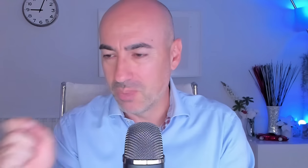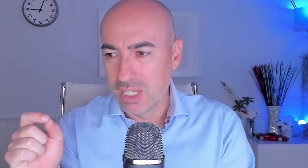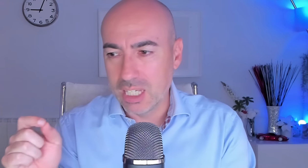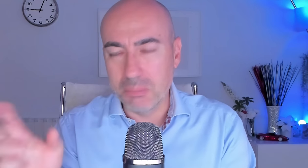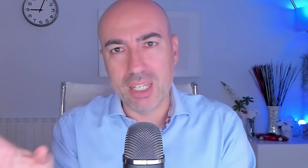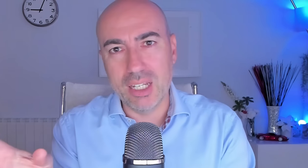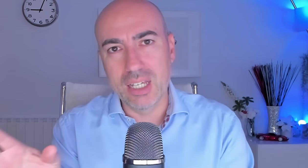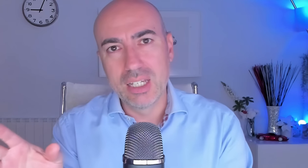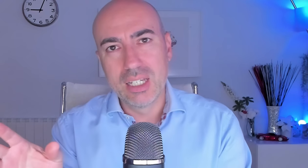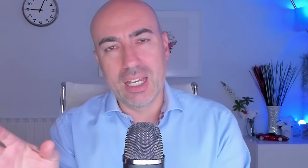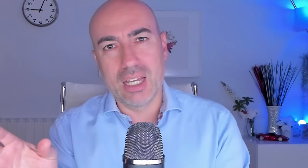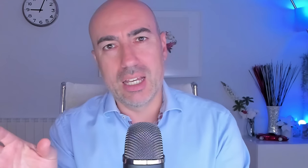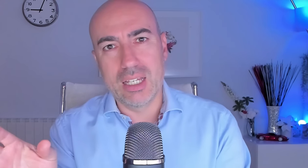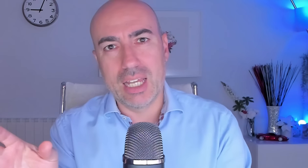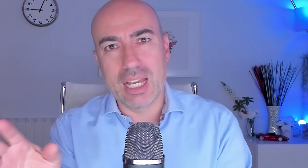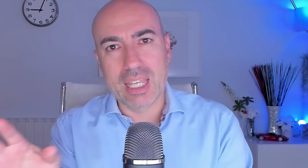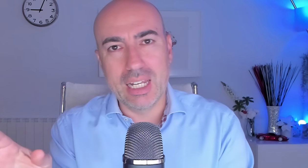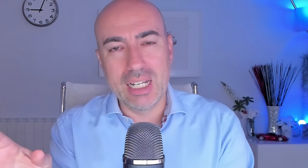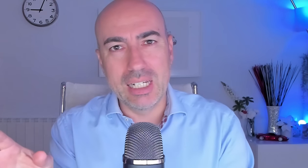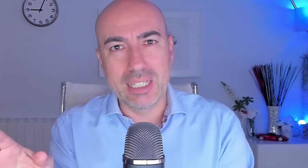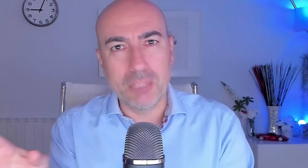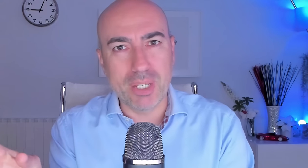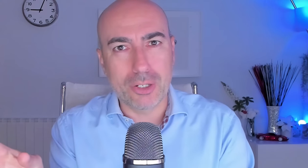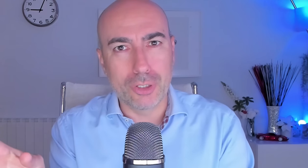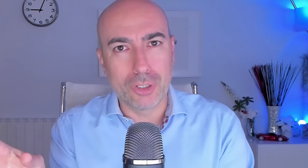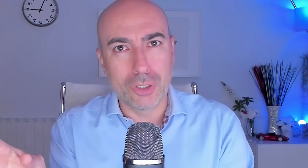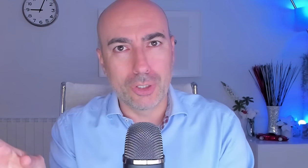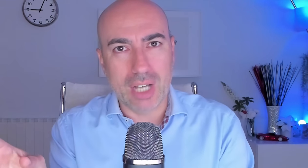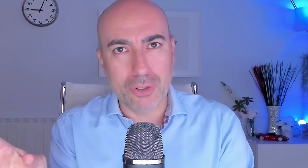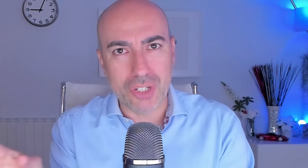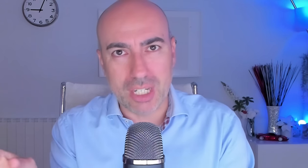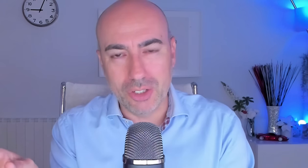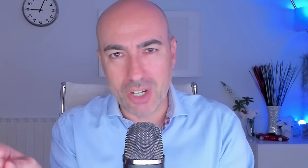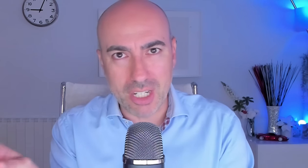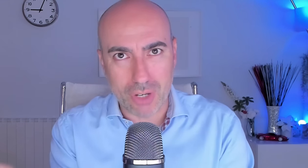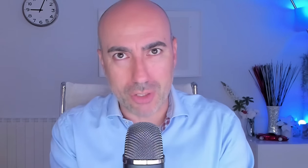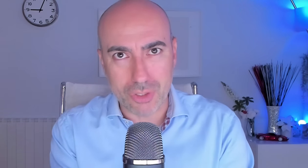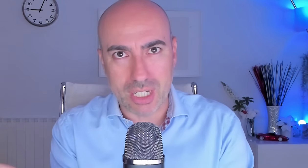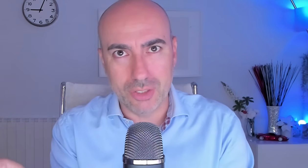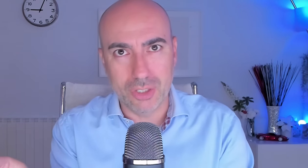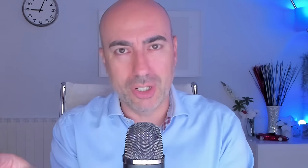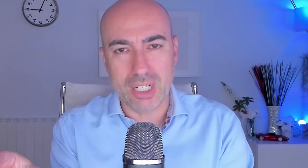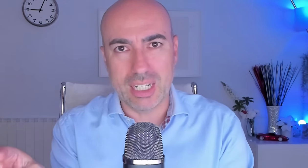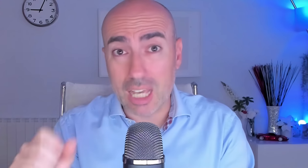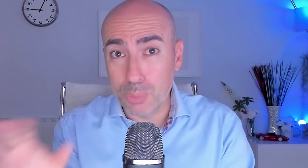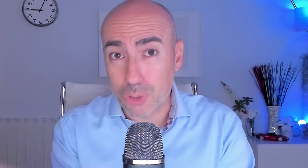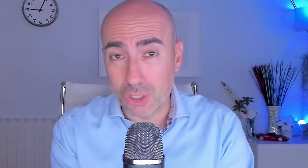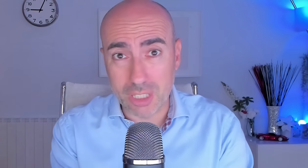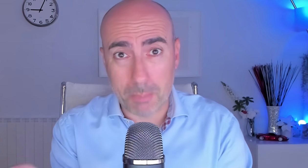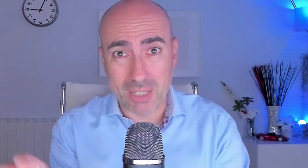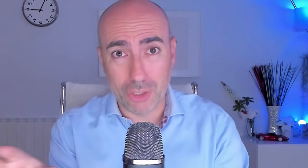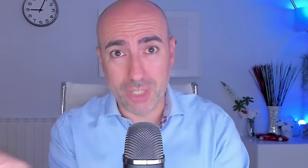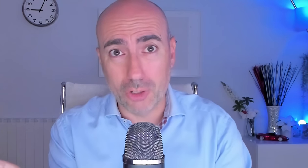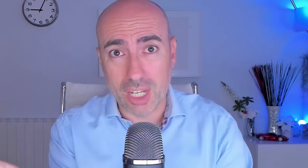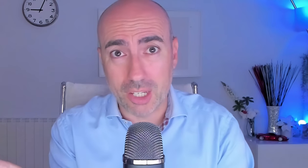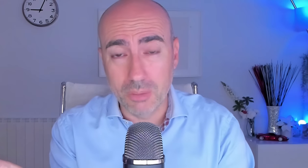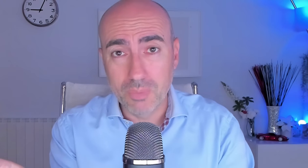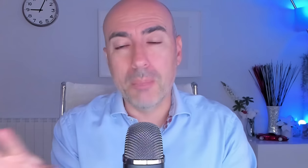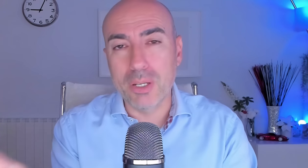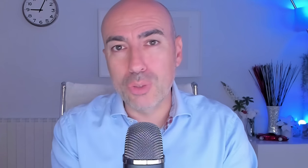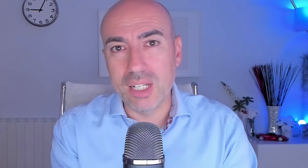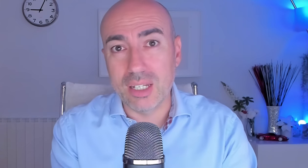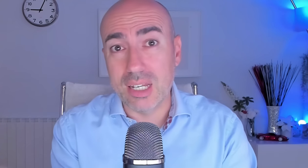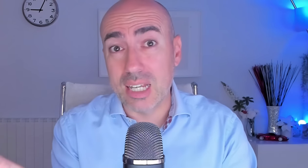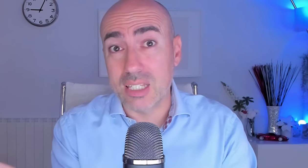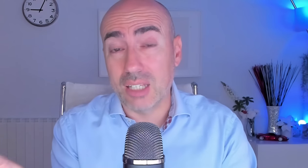hija no Imagina a aquel típico acosador niño acosador y abusón de patio de colegio